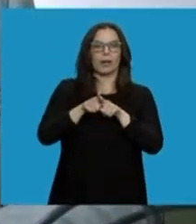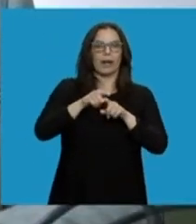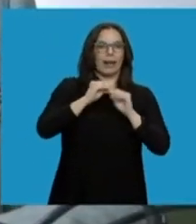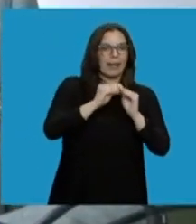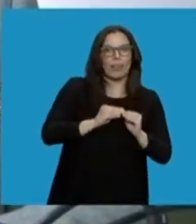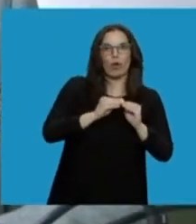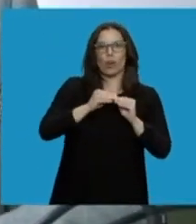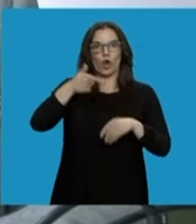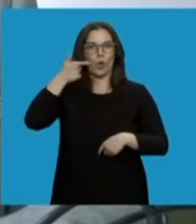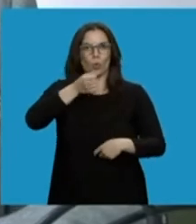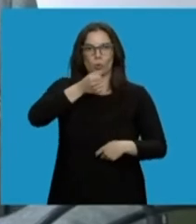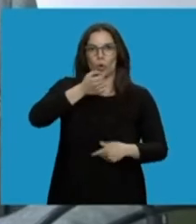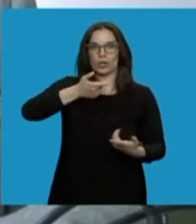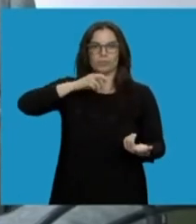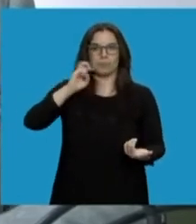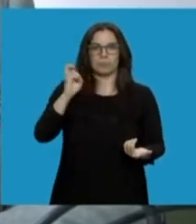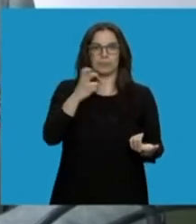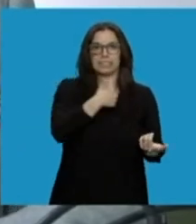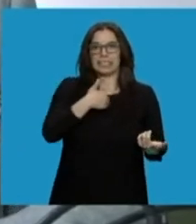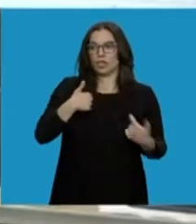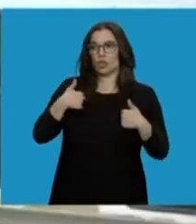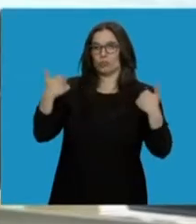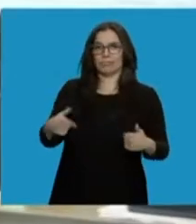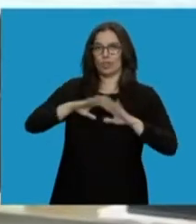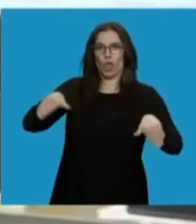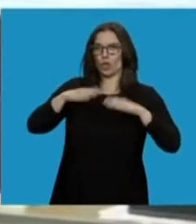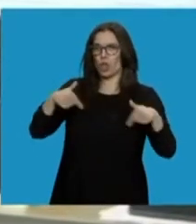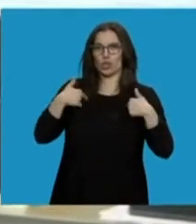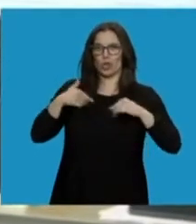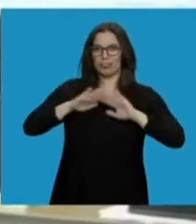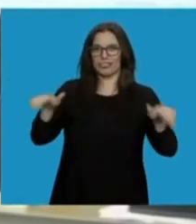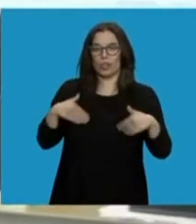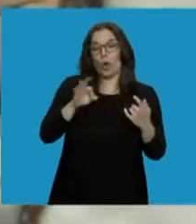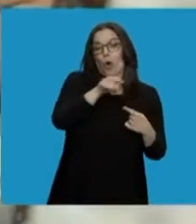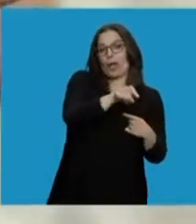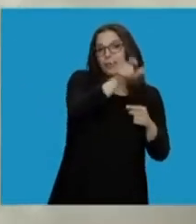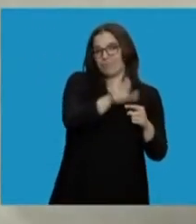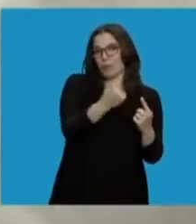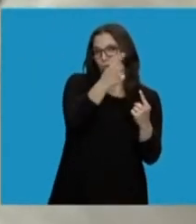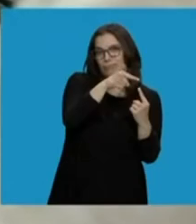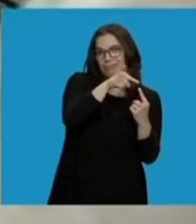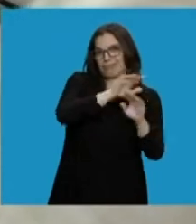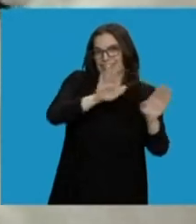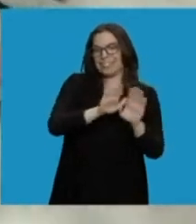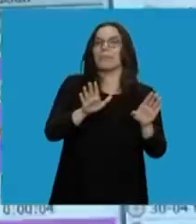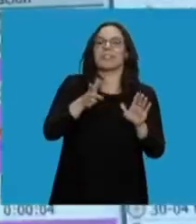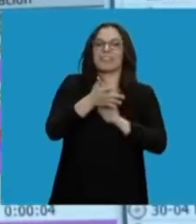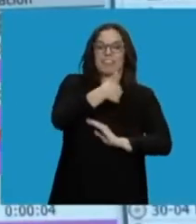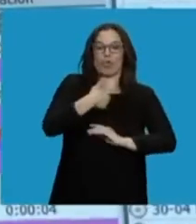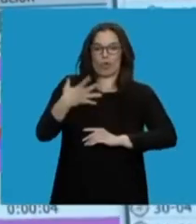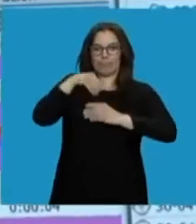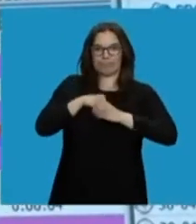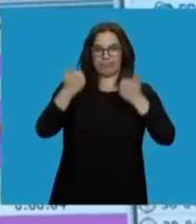En fin, le tienes que decir, soy yo, o es esta compañera, o es este compañero, ¿no? Quiero decir, una forma de